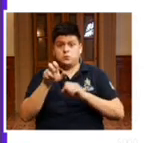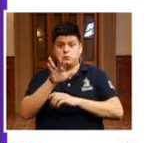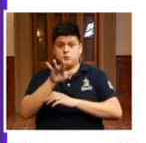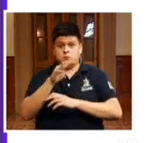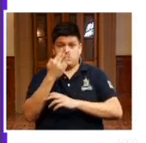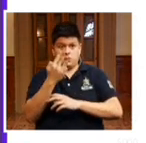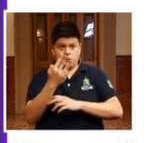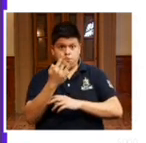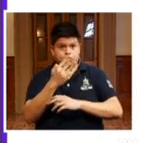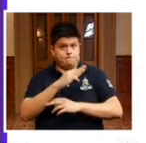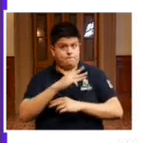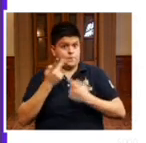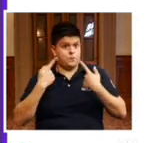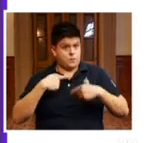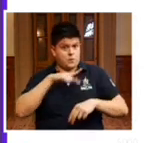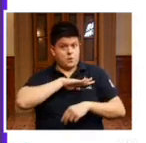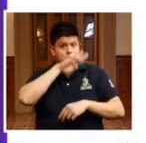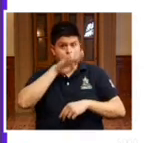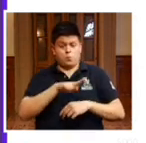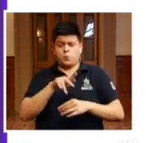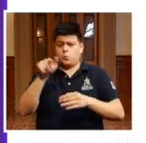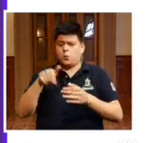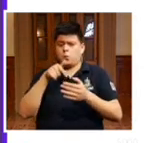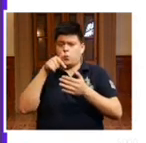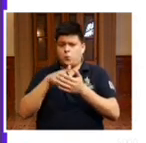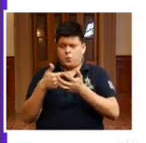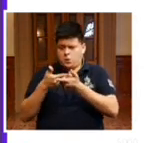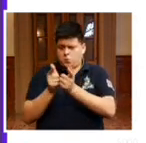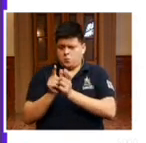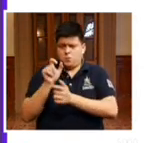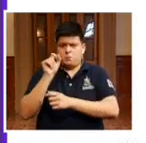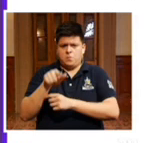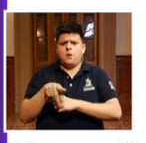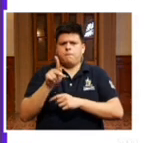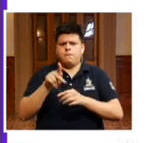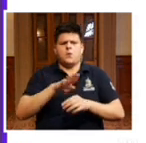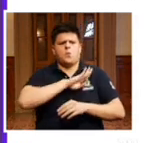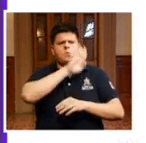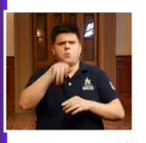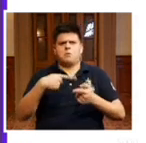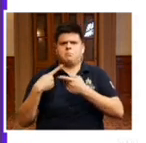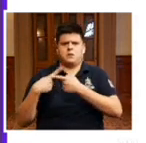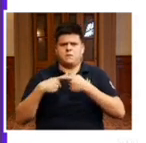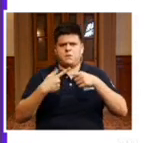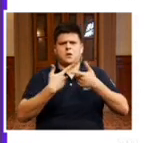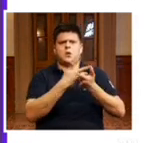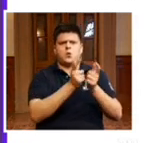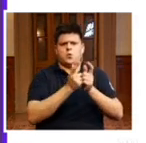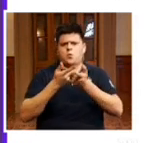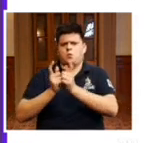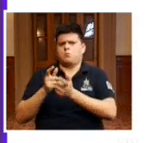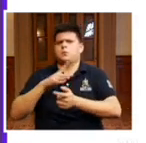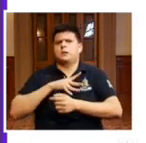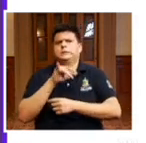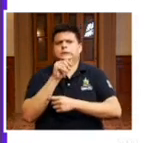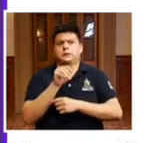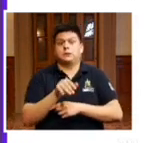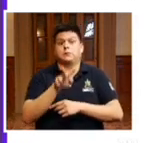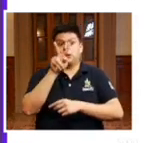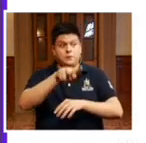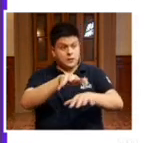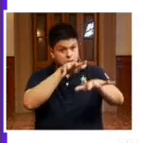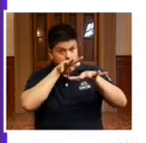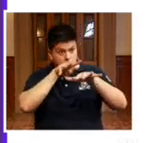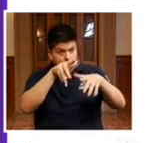2.853 casos en este grupo. Sin embargo, tenemos defunciones en todos los grupos etarios y llama mucho la atención que en el